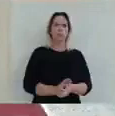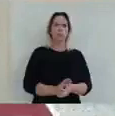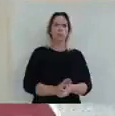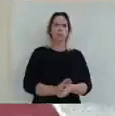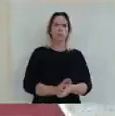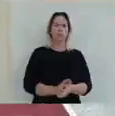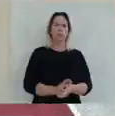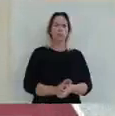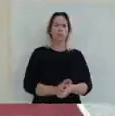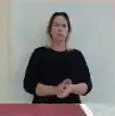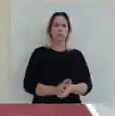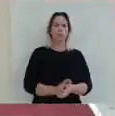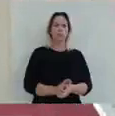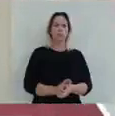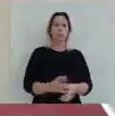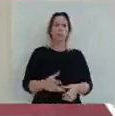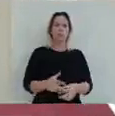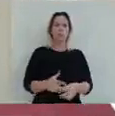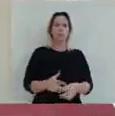Moreira, Ditela.